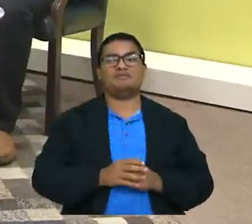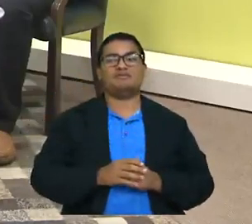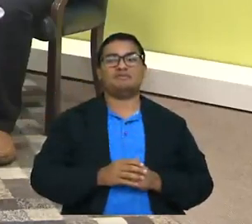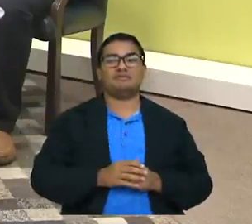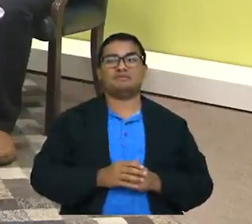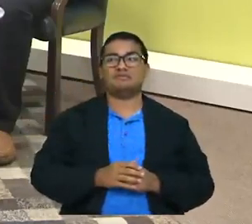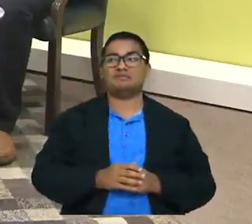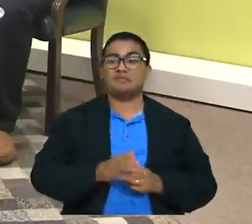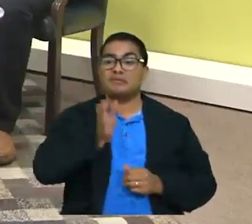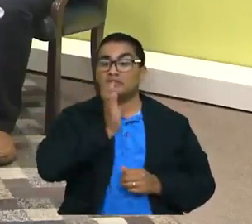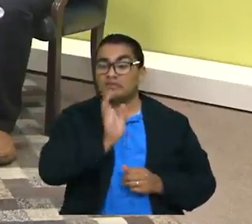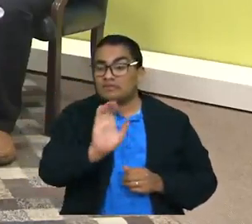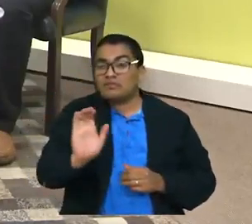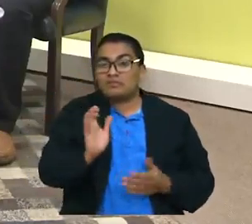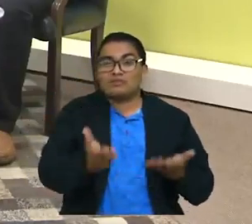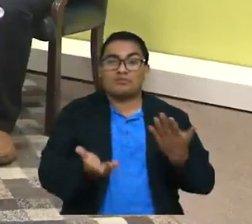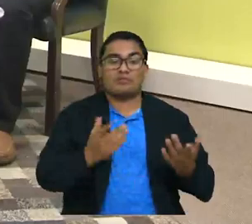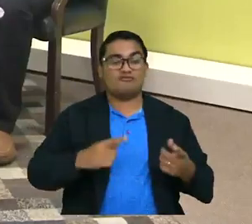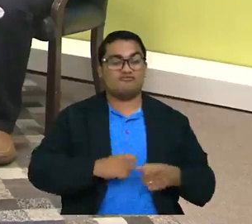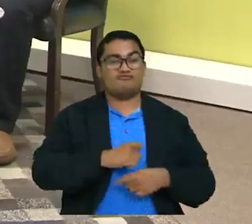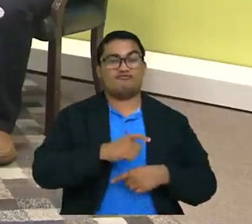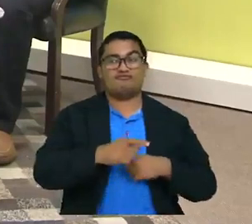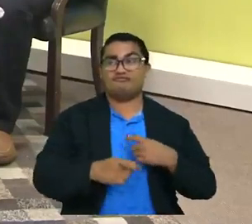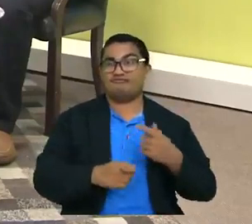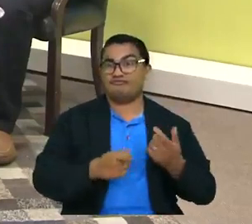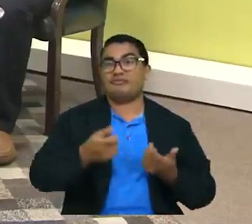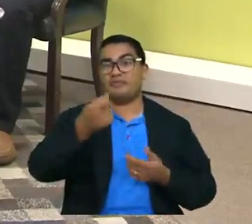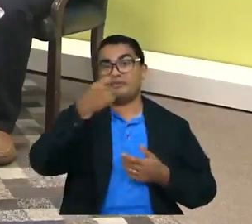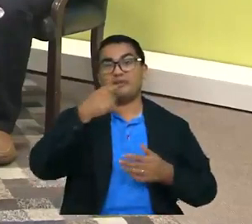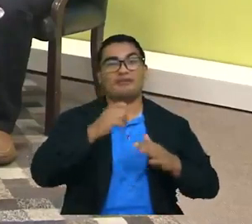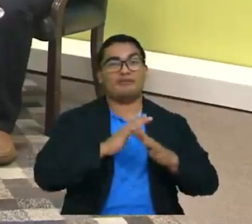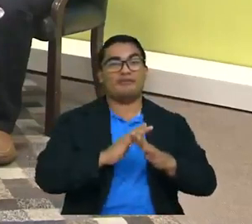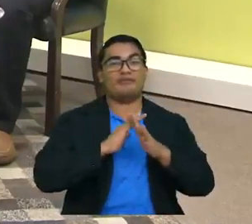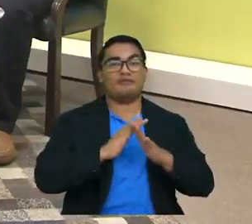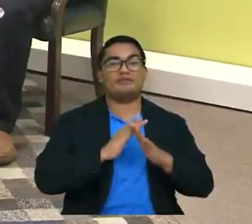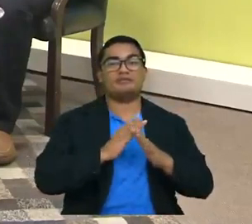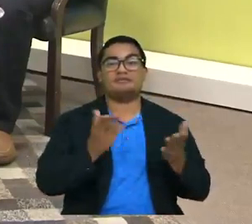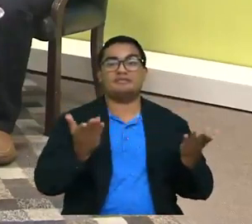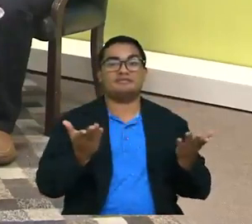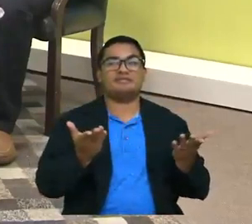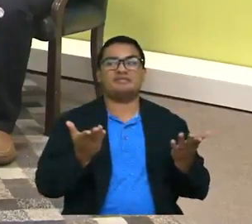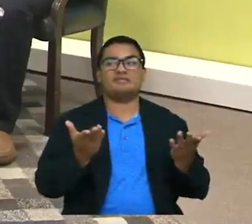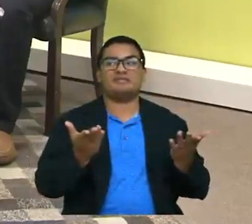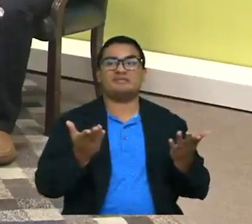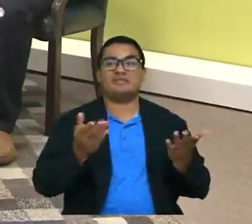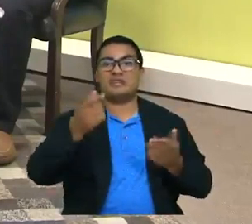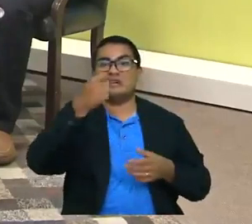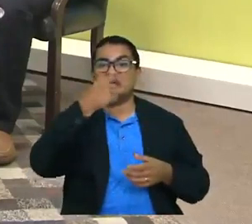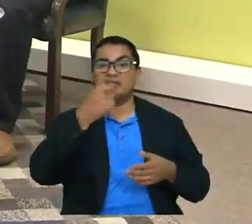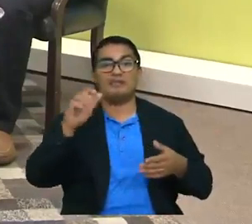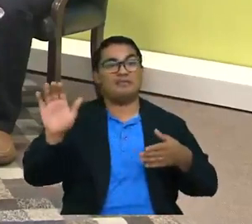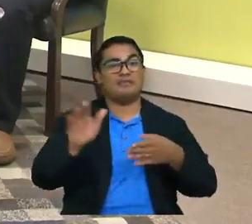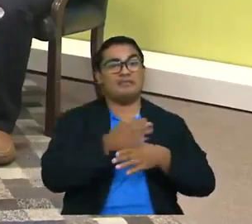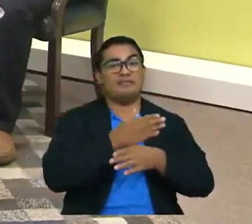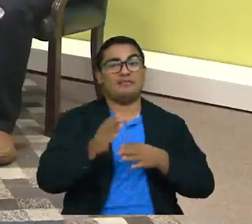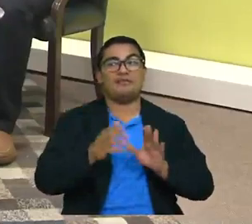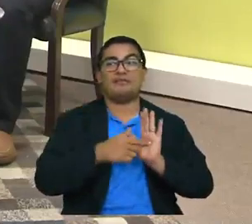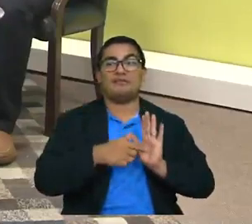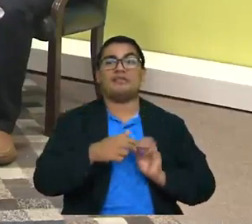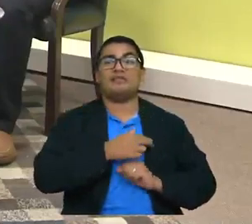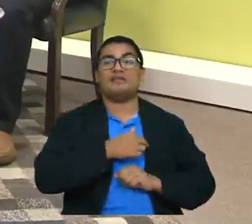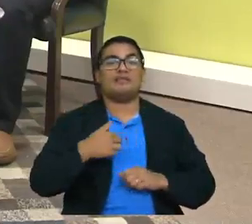parásito, porque si tiene parásito como tal, o sea, que le esté provocando un daño, entonces el tratamiento es diferente. Nosotros lo hacemos